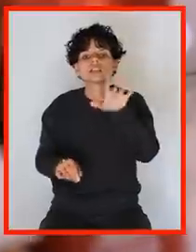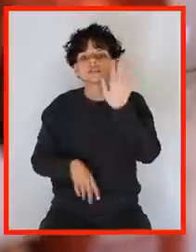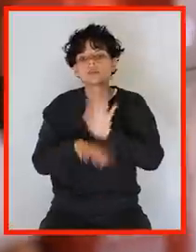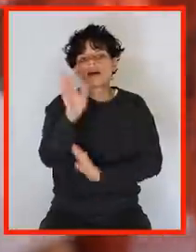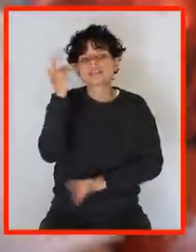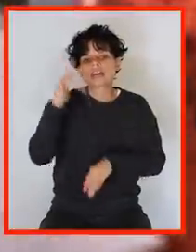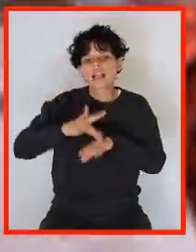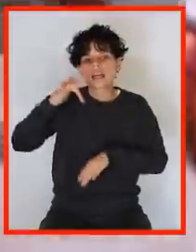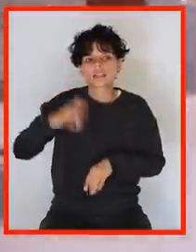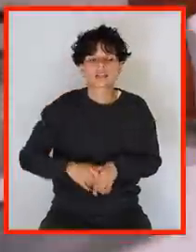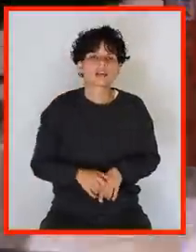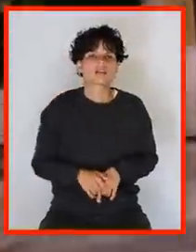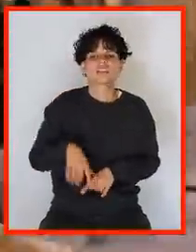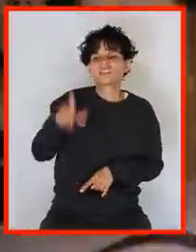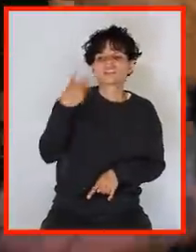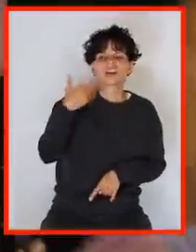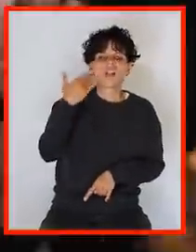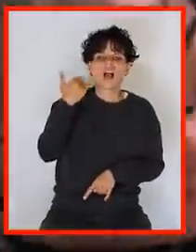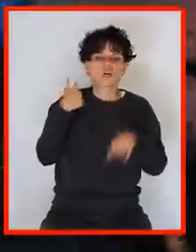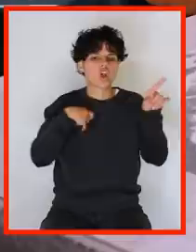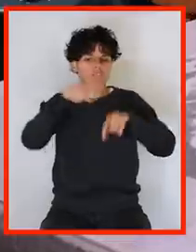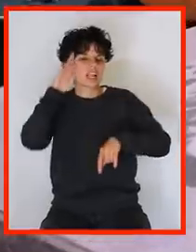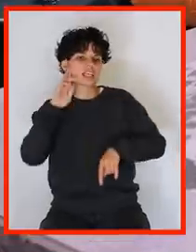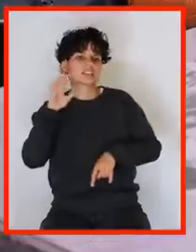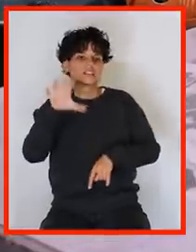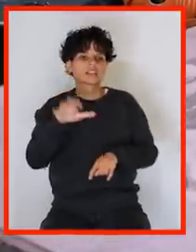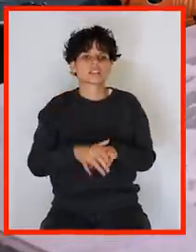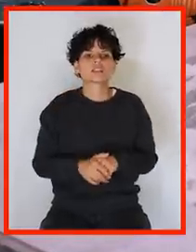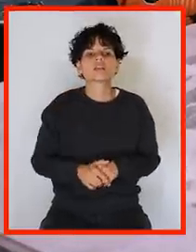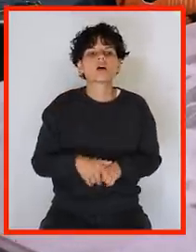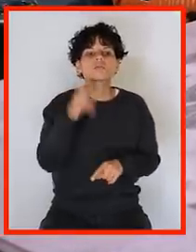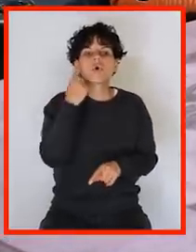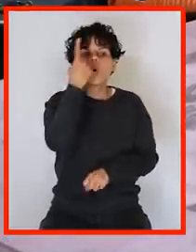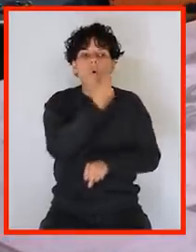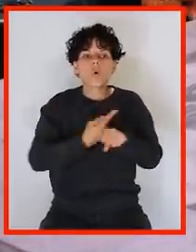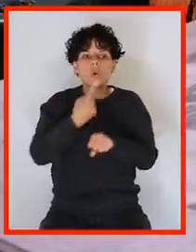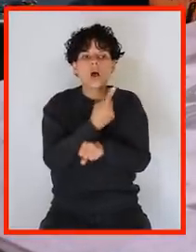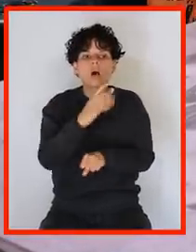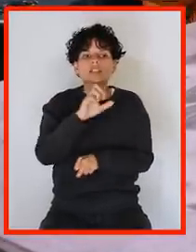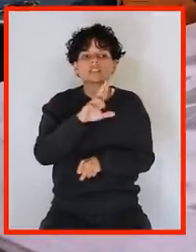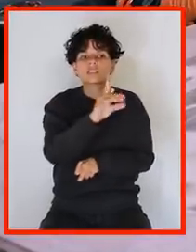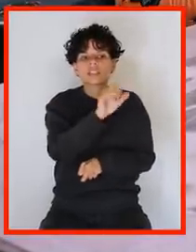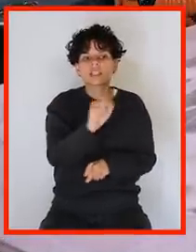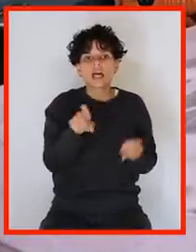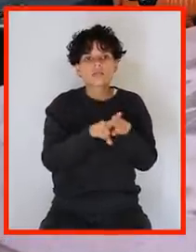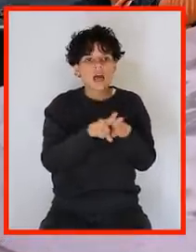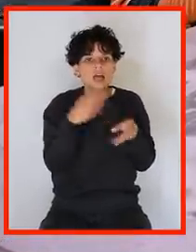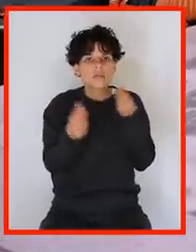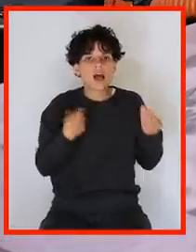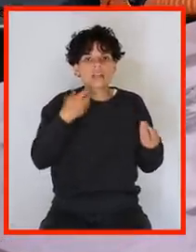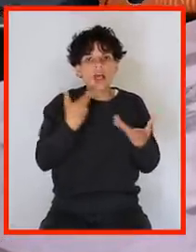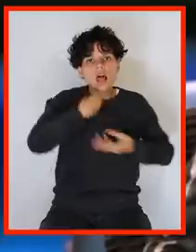más pálida. Está más pálida. Ah, eso está racista. Oye, hemos hablado una hora de cerda y hermano, ya tiene 50.000 weones y nos han sacado